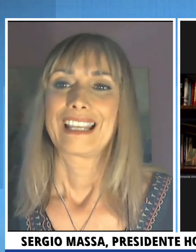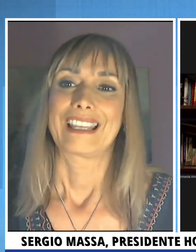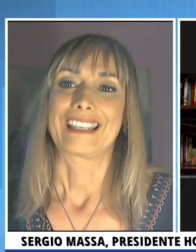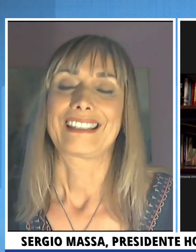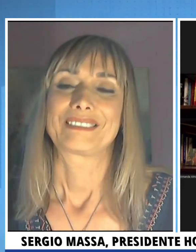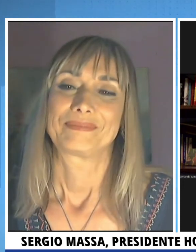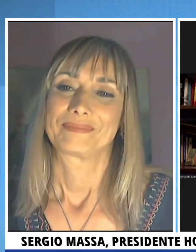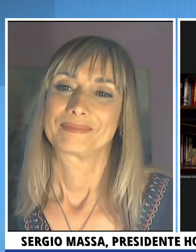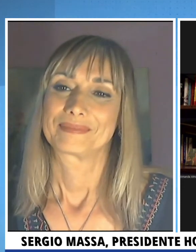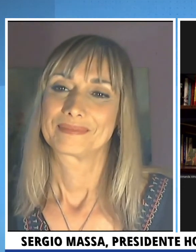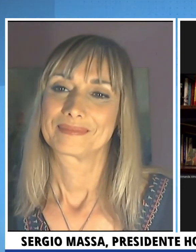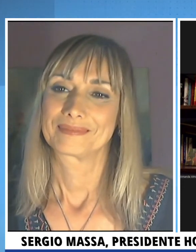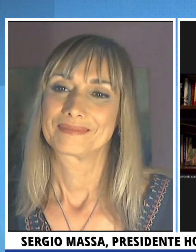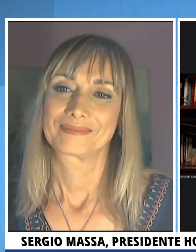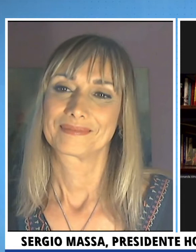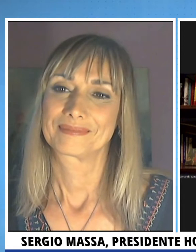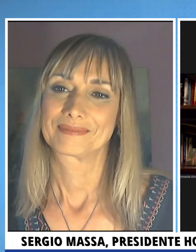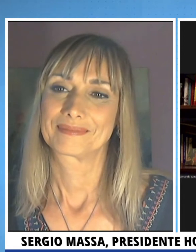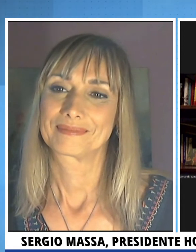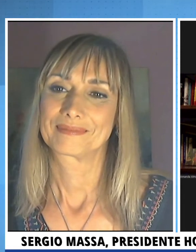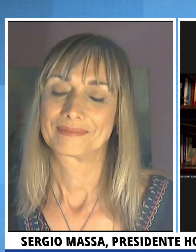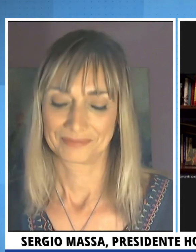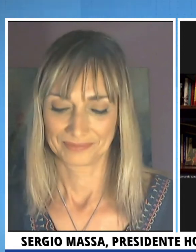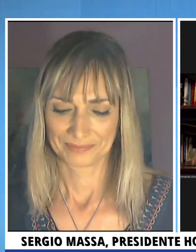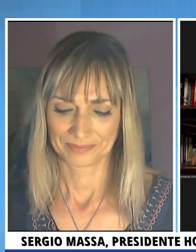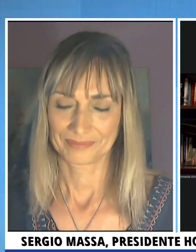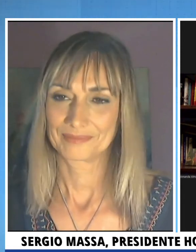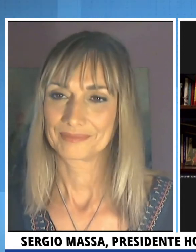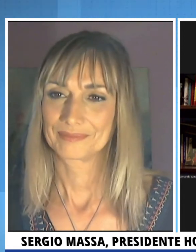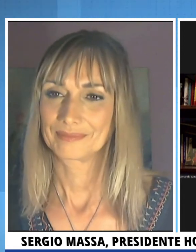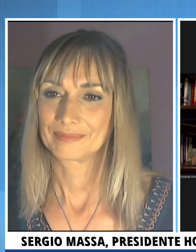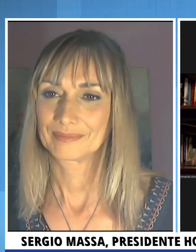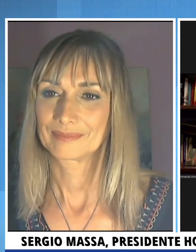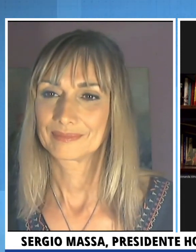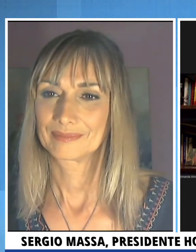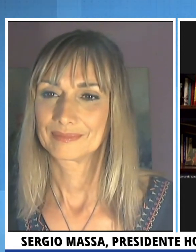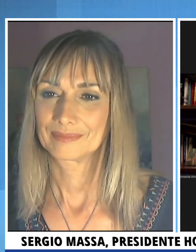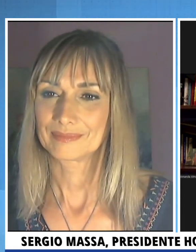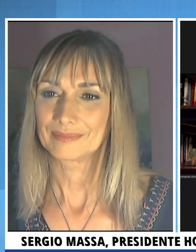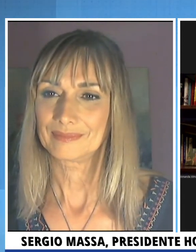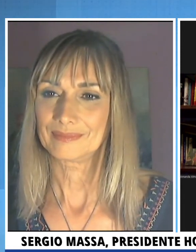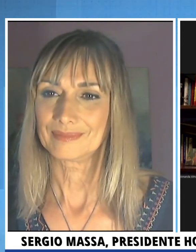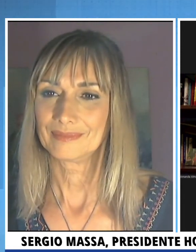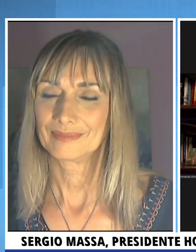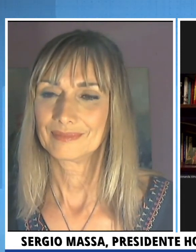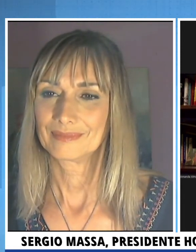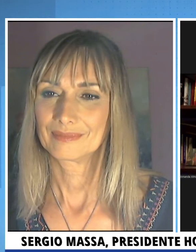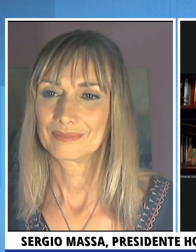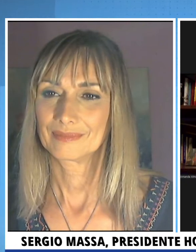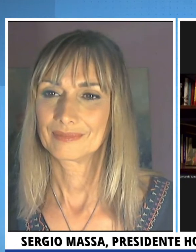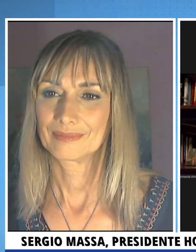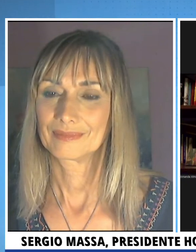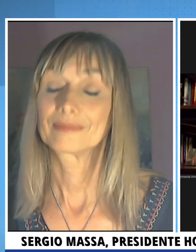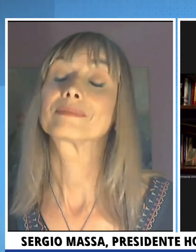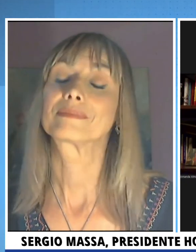ver, hay de todo. Por contrapartida, en la otra vereda se ubican los diputados de la